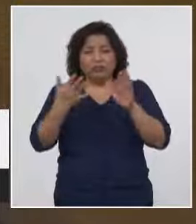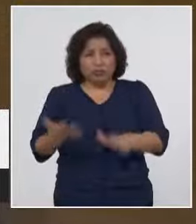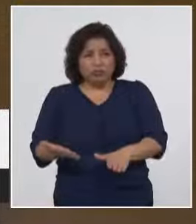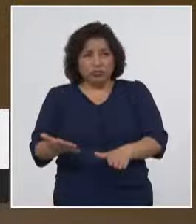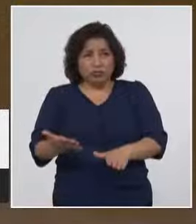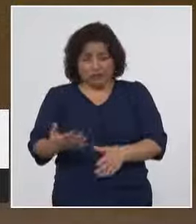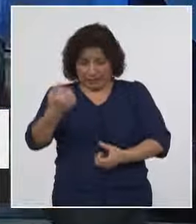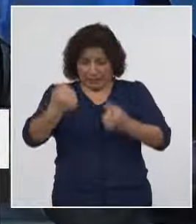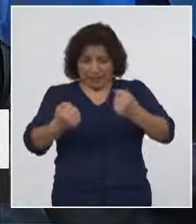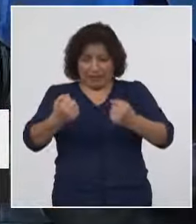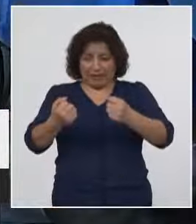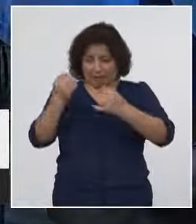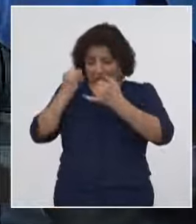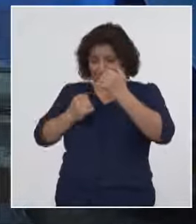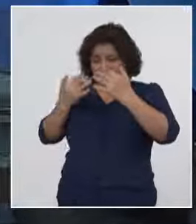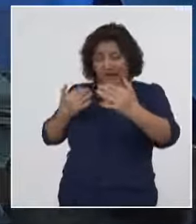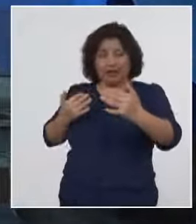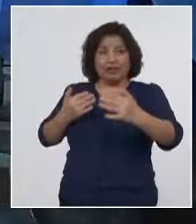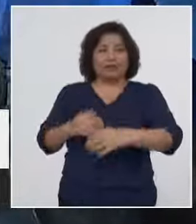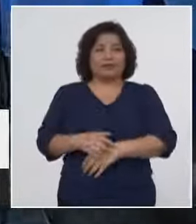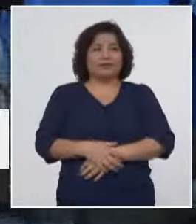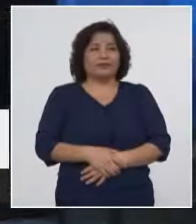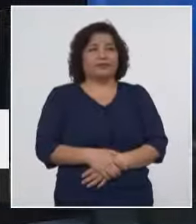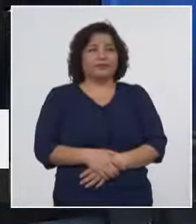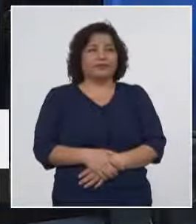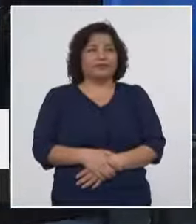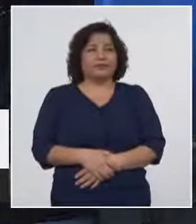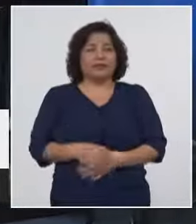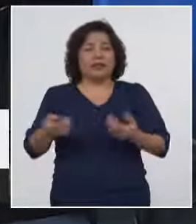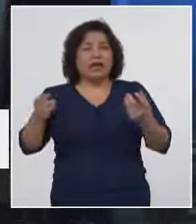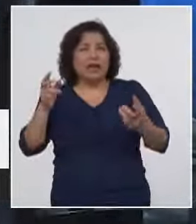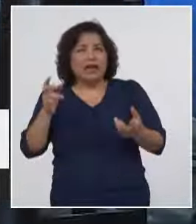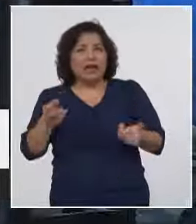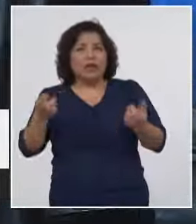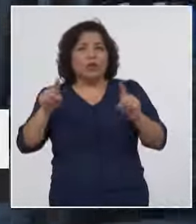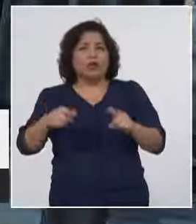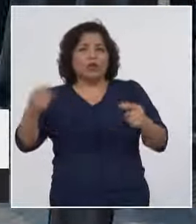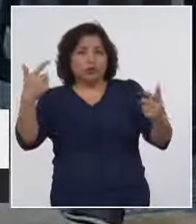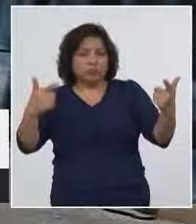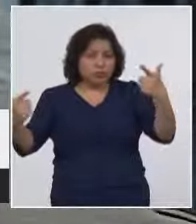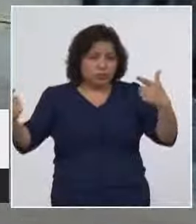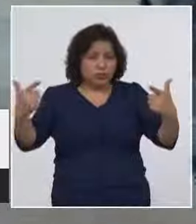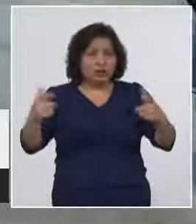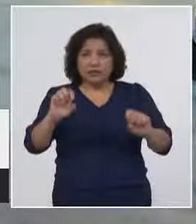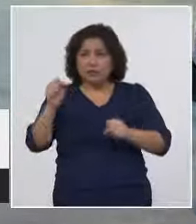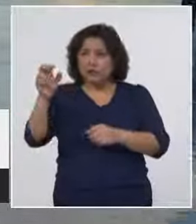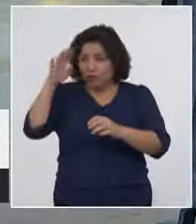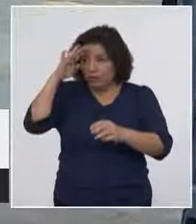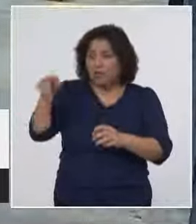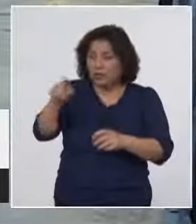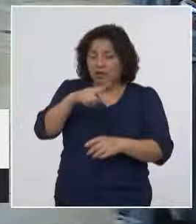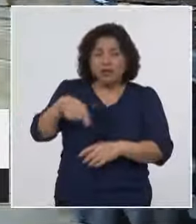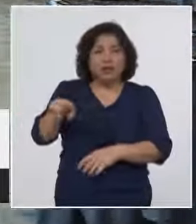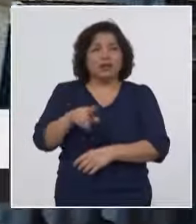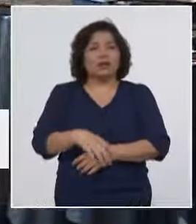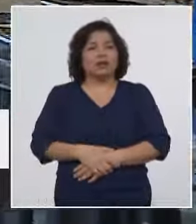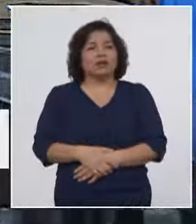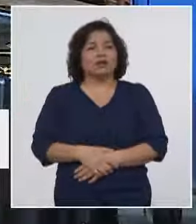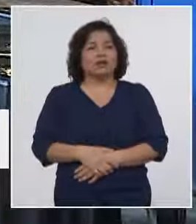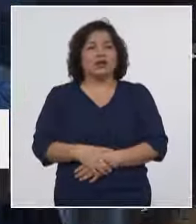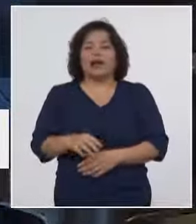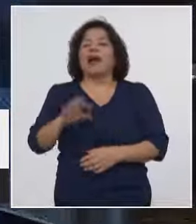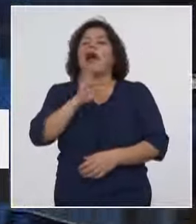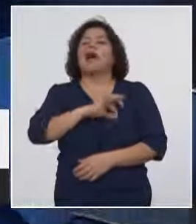del vehículo. Y hoy día, a la hora que ha habido la balacera, ¿estaba policía por acá o no? No, está. ¿Aprovecharon que no